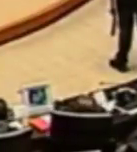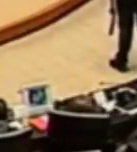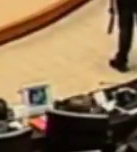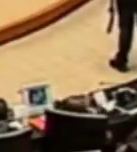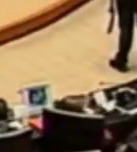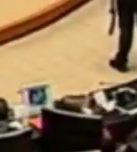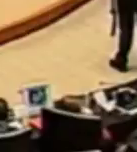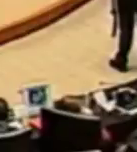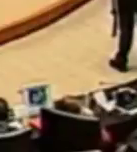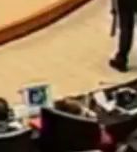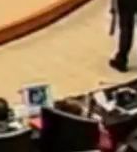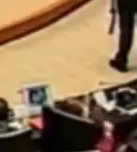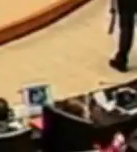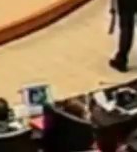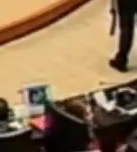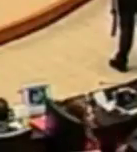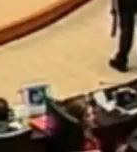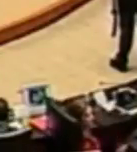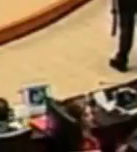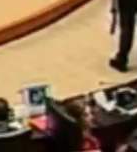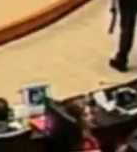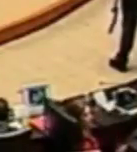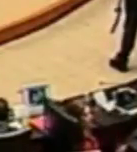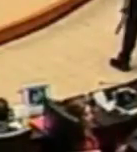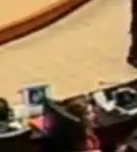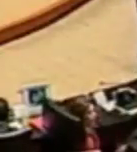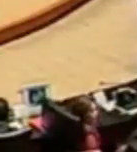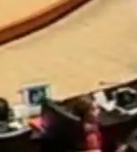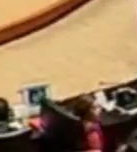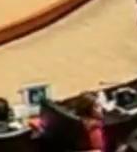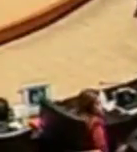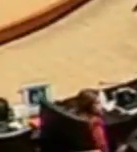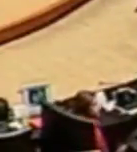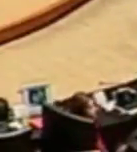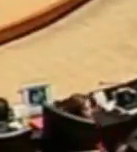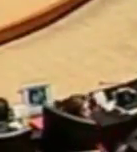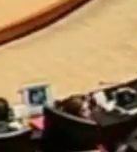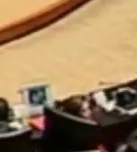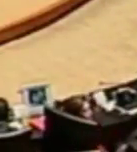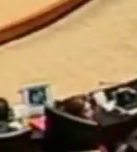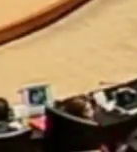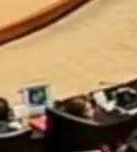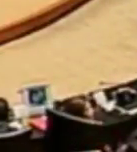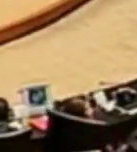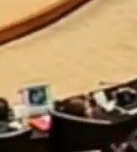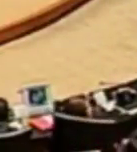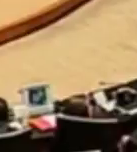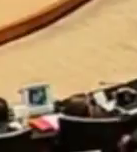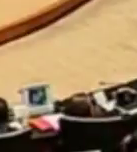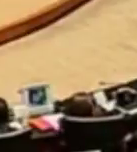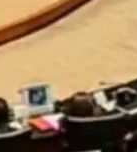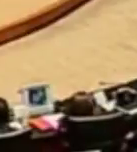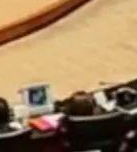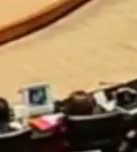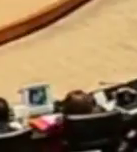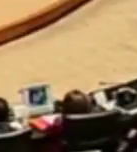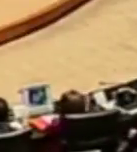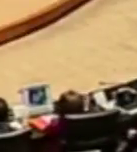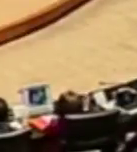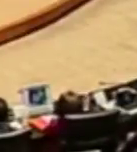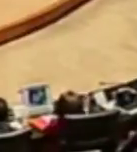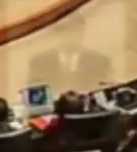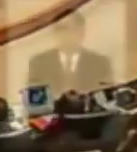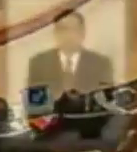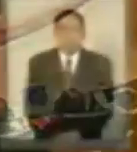Muy buenas tardes, compañeras y compañeros. Señor secretario, quiero darle la más cordial bienvenida a este Senado